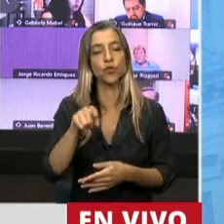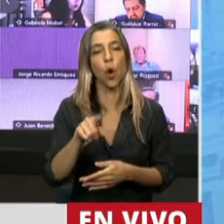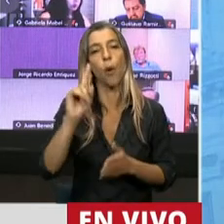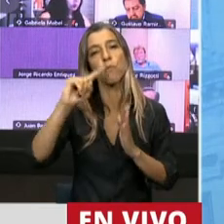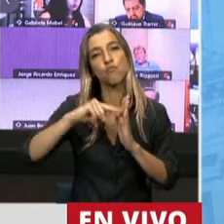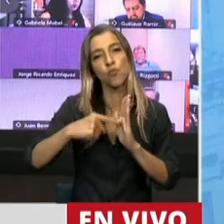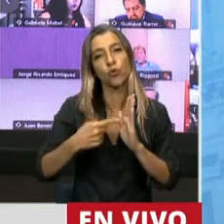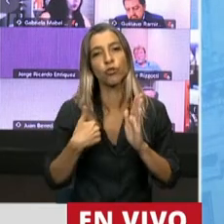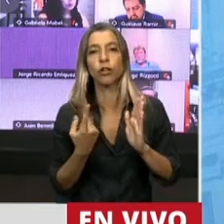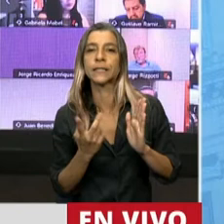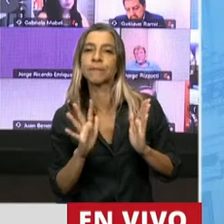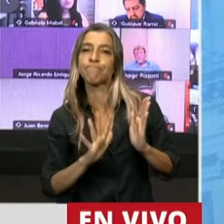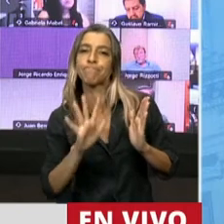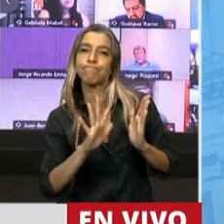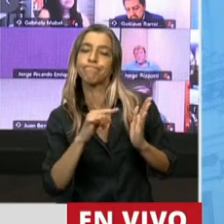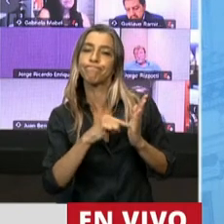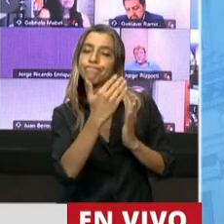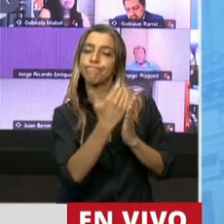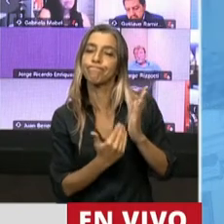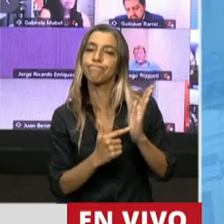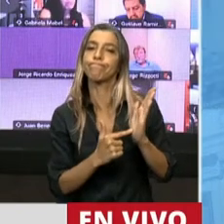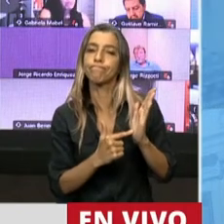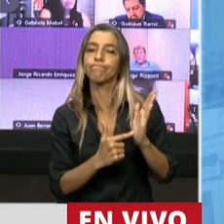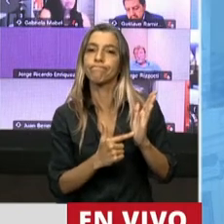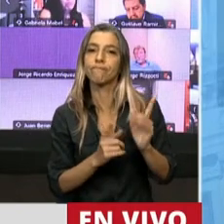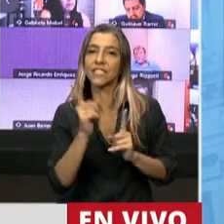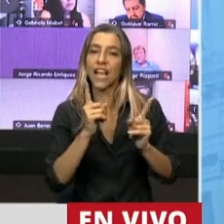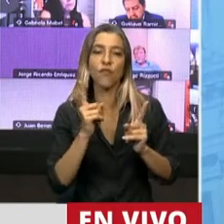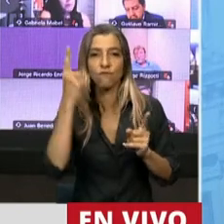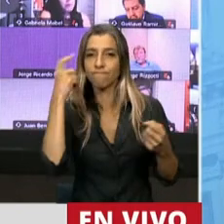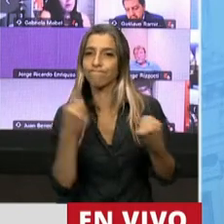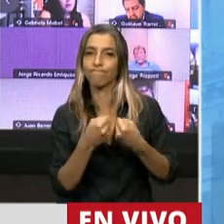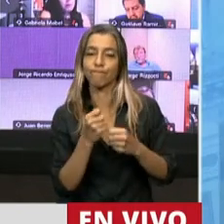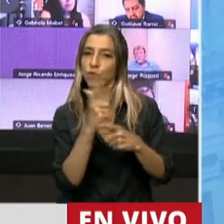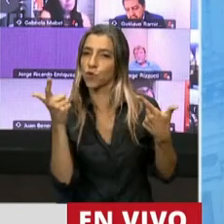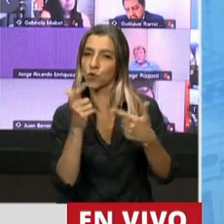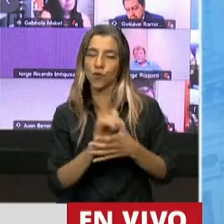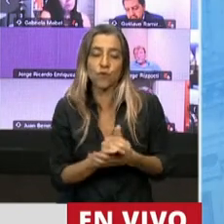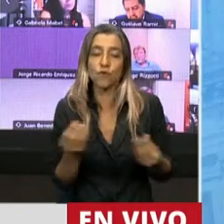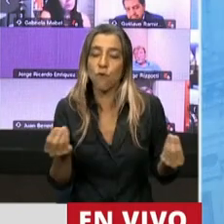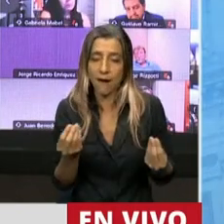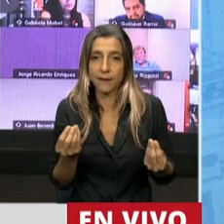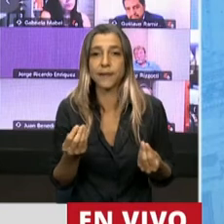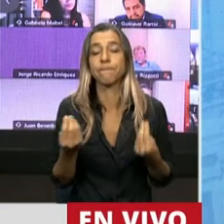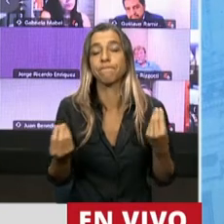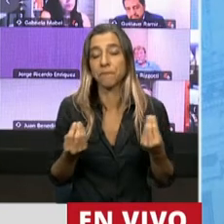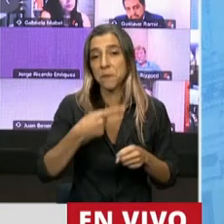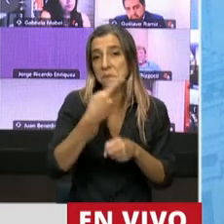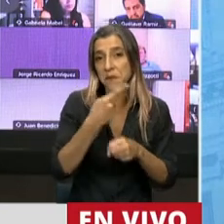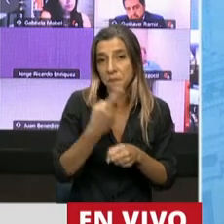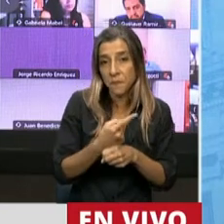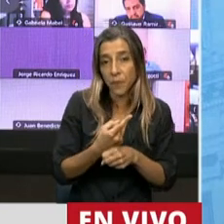objeciones fundamentales que ofrece este proyecto, en orden a varias cosas. En primer